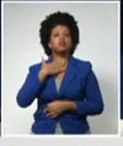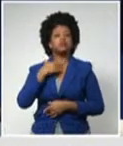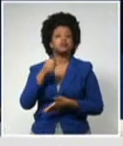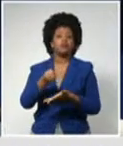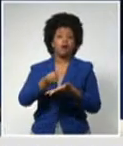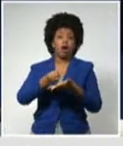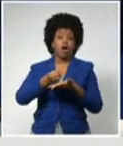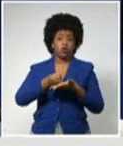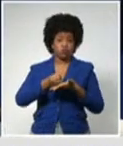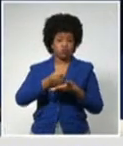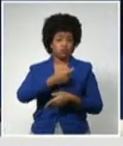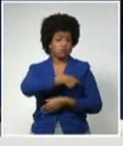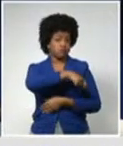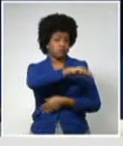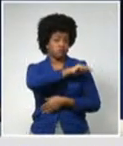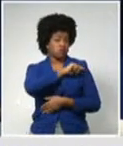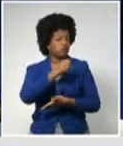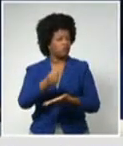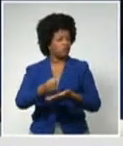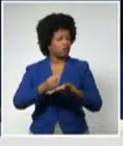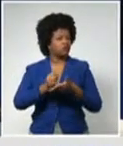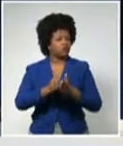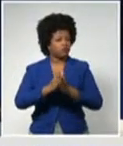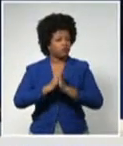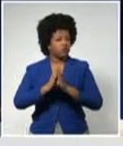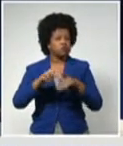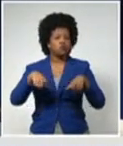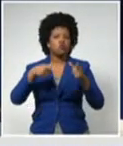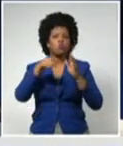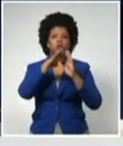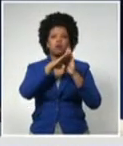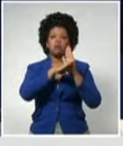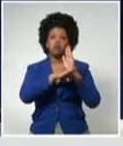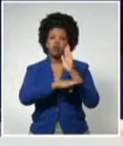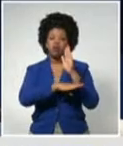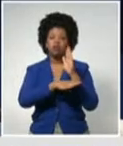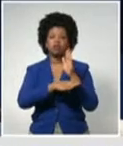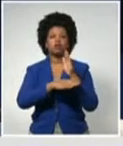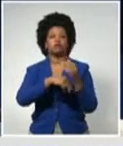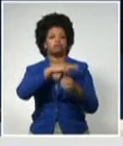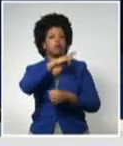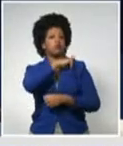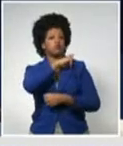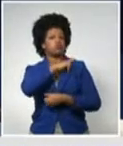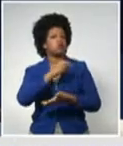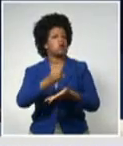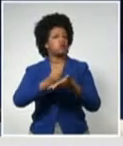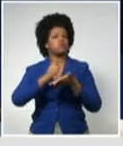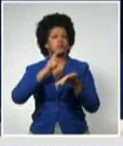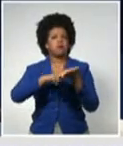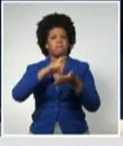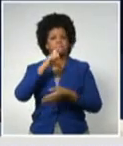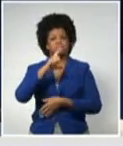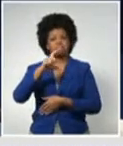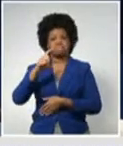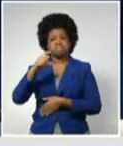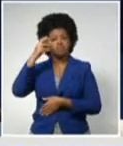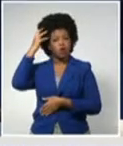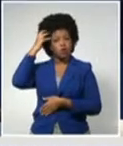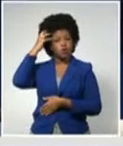de toda nuestra población, la conducción por nuestras autoridades, nuestro partido, nuestro gobierno,